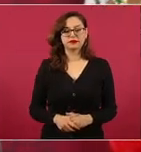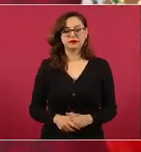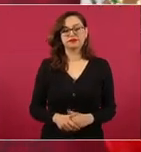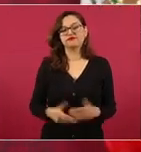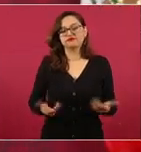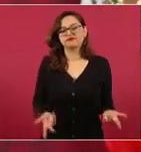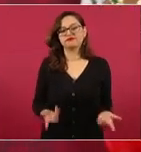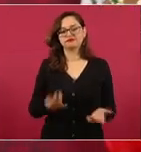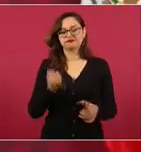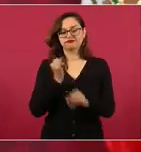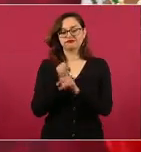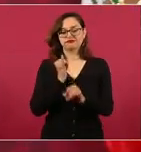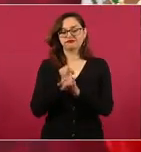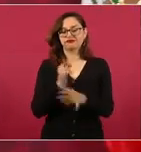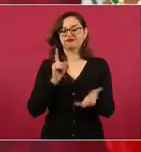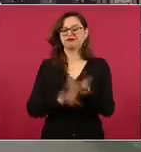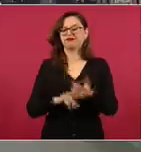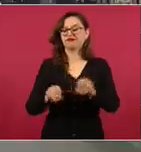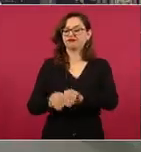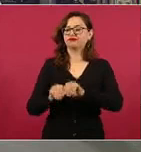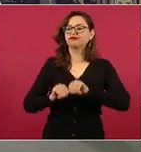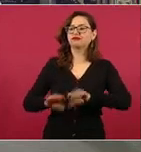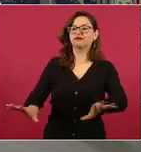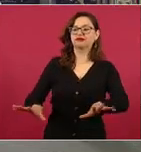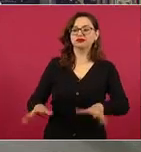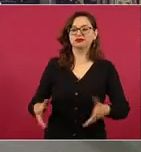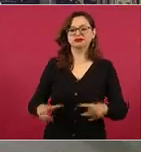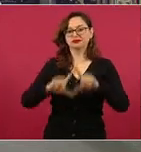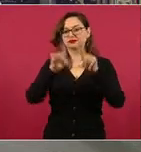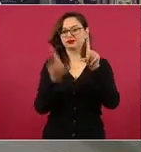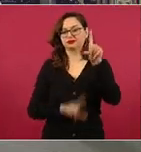porque pues no es nada más las redes.